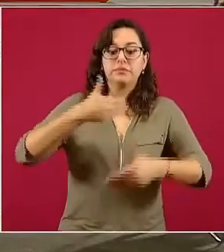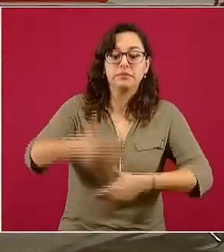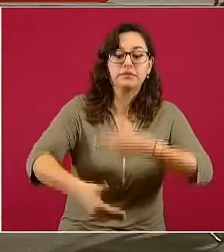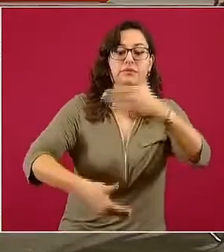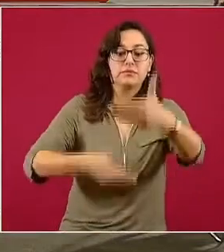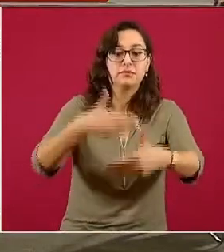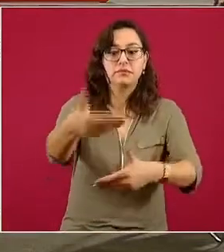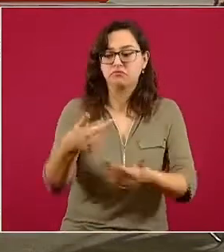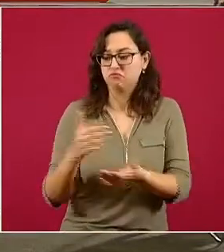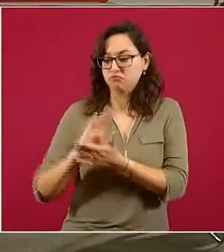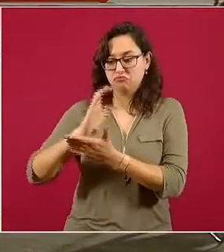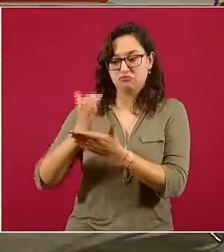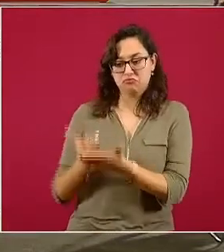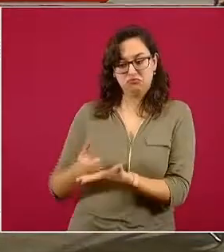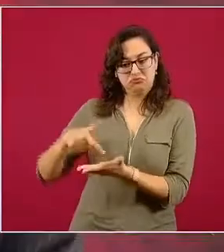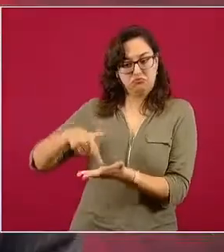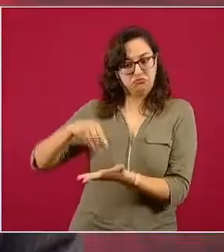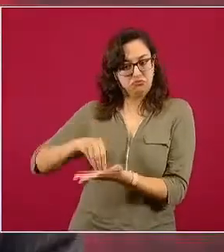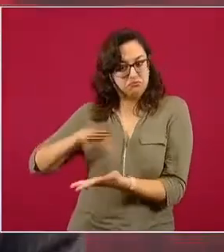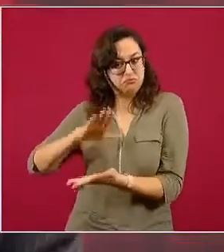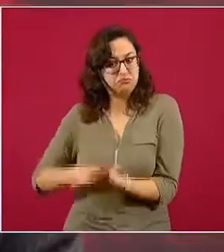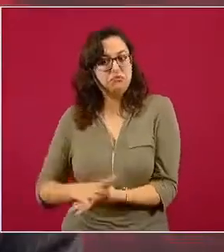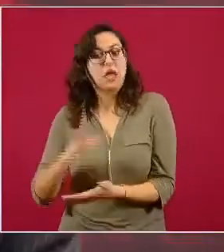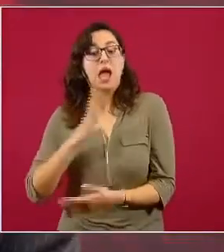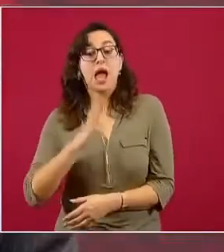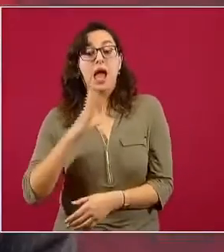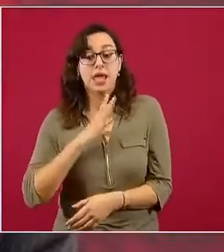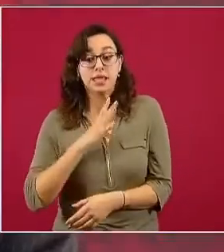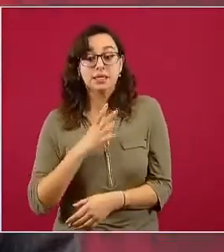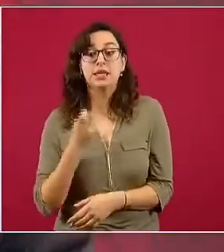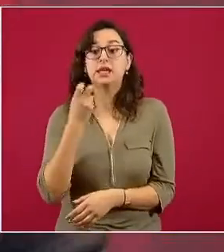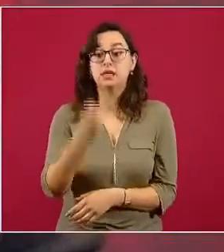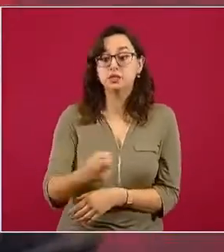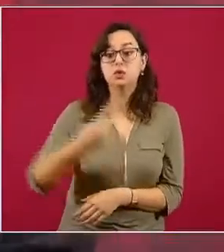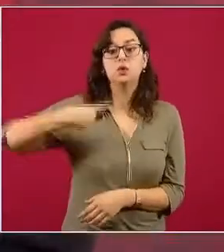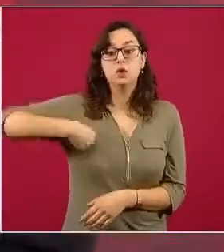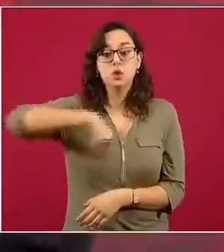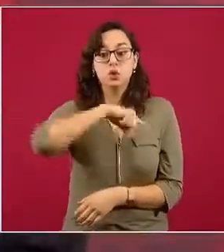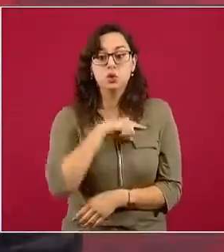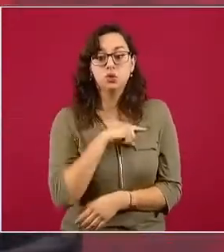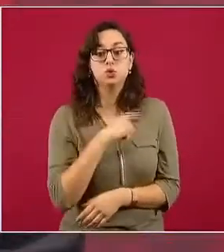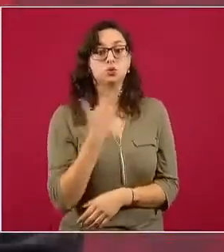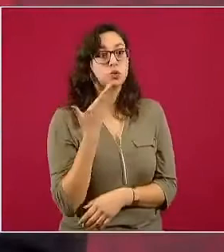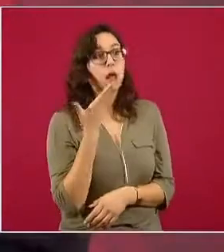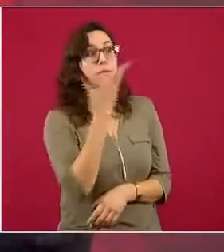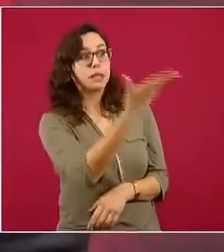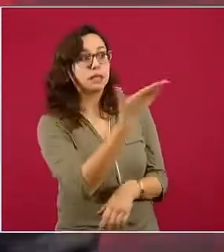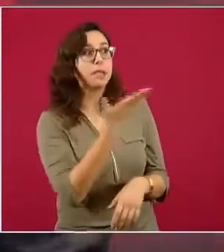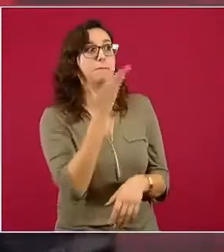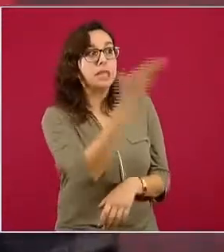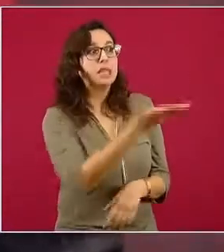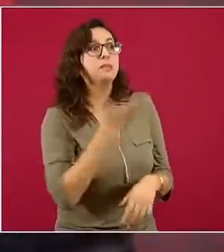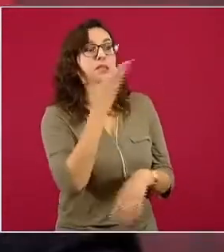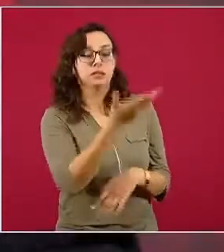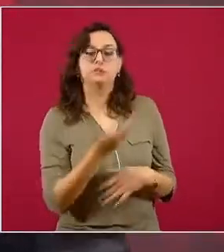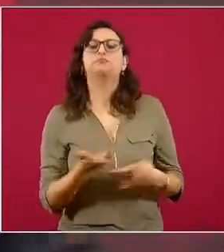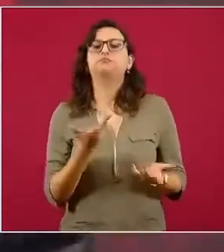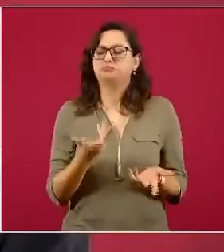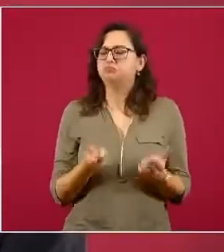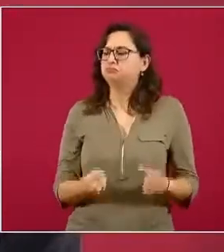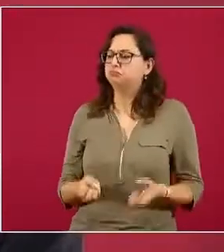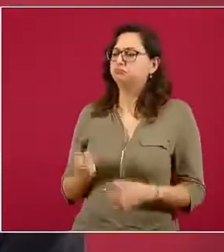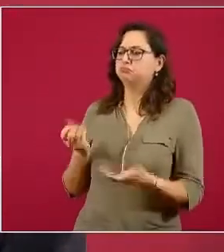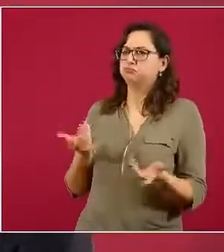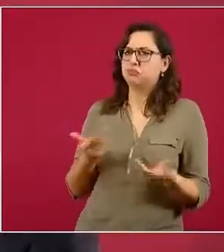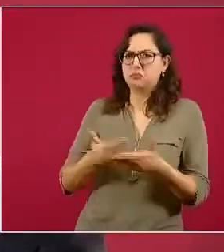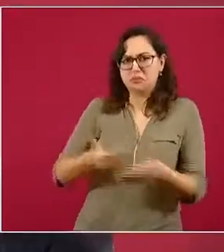en términos generales, pero conforme nosotros les vayamos diciendo, ahora necesito otro embarque, ahora necesito otro embarque, con un